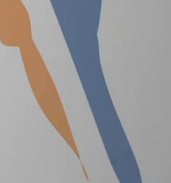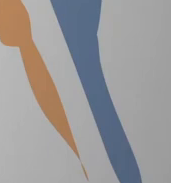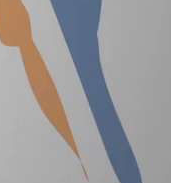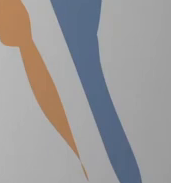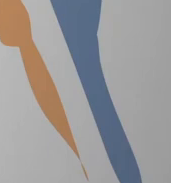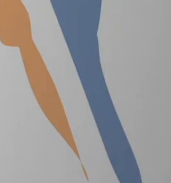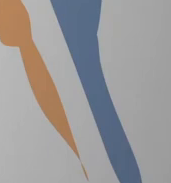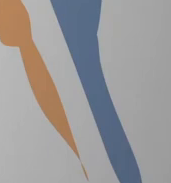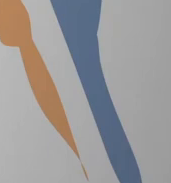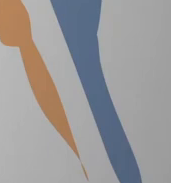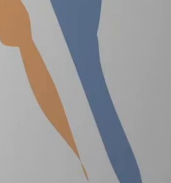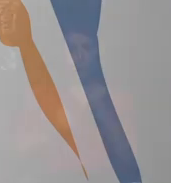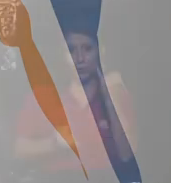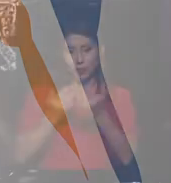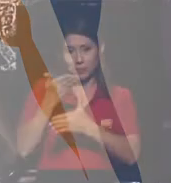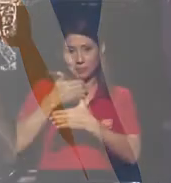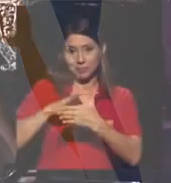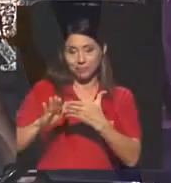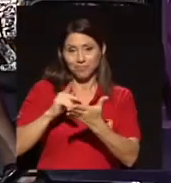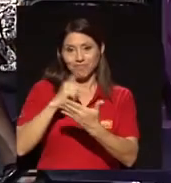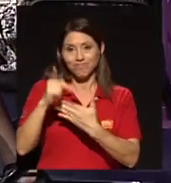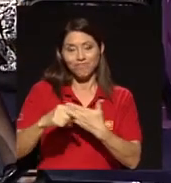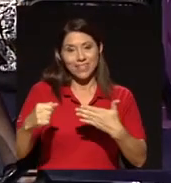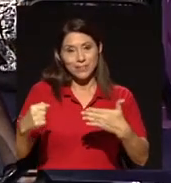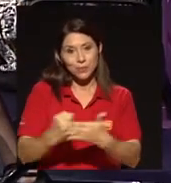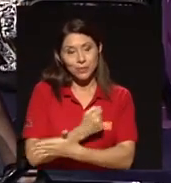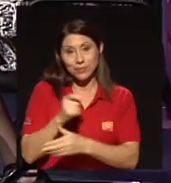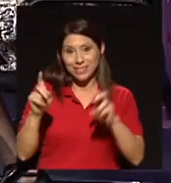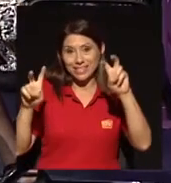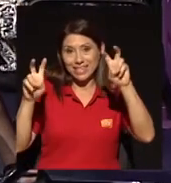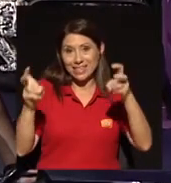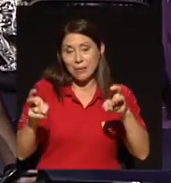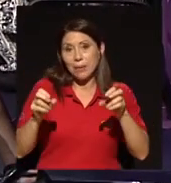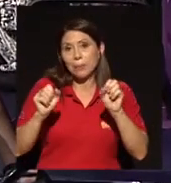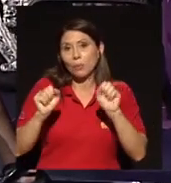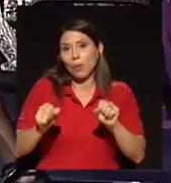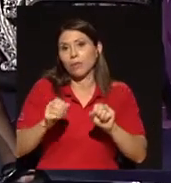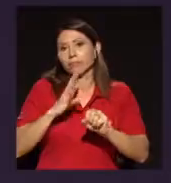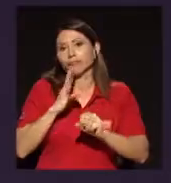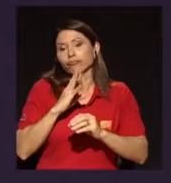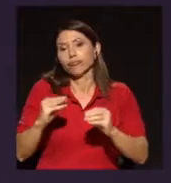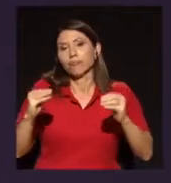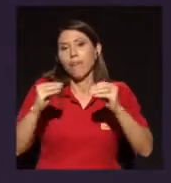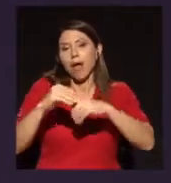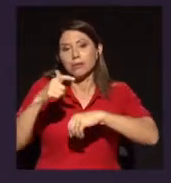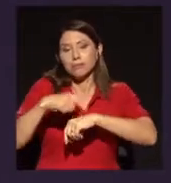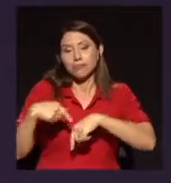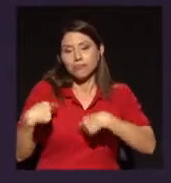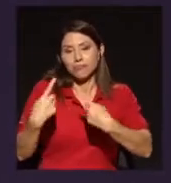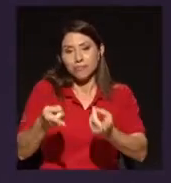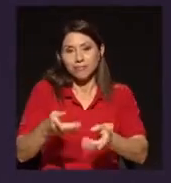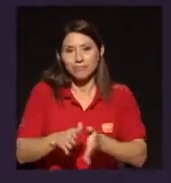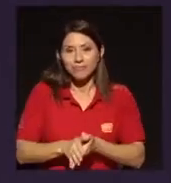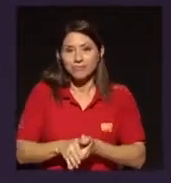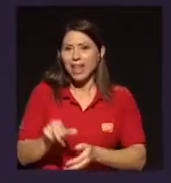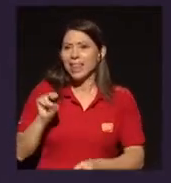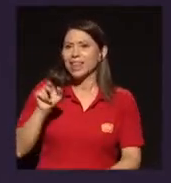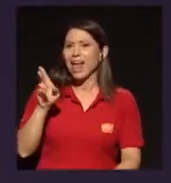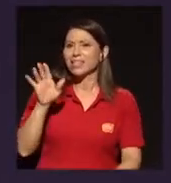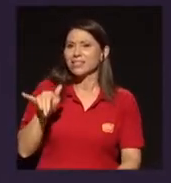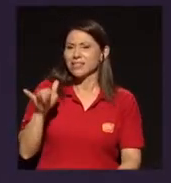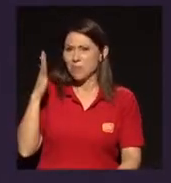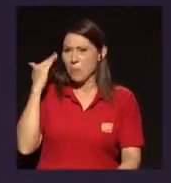Pues llegamos al último segmento, lastimosamente es una temática que nos da para más, ¿verdad? Nancy, ¿a qué se debe la